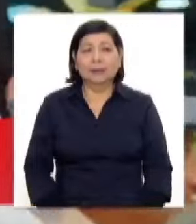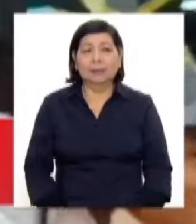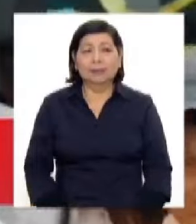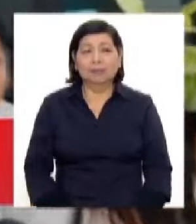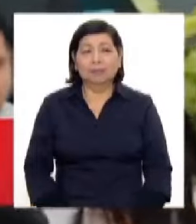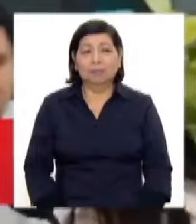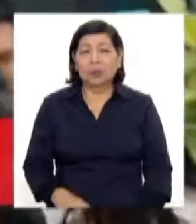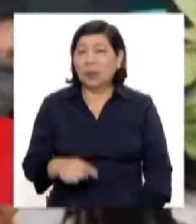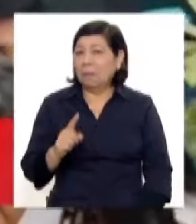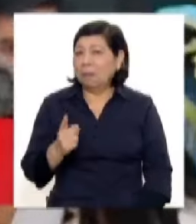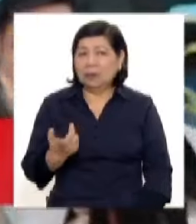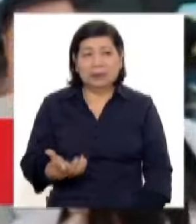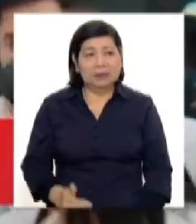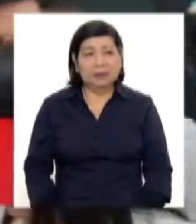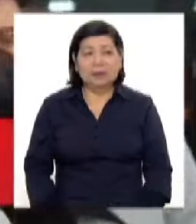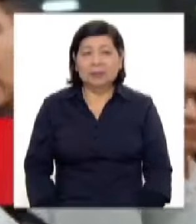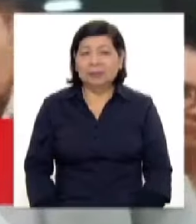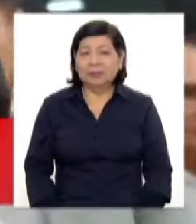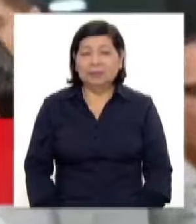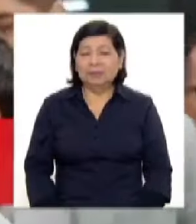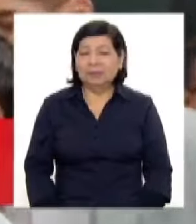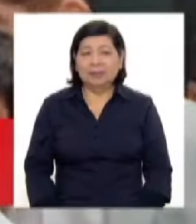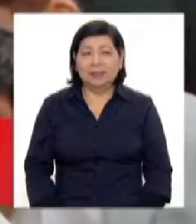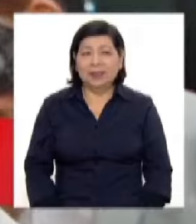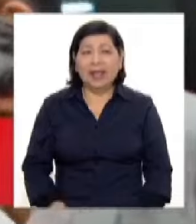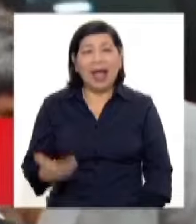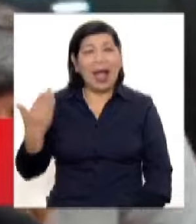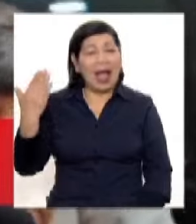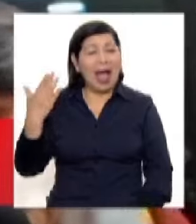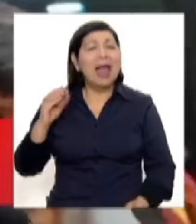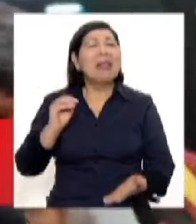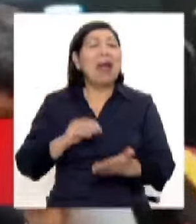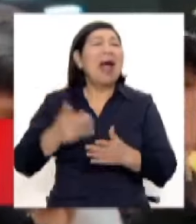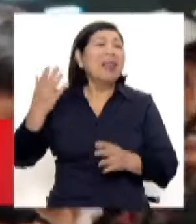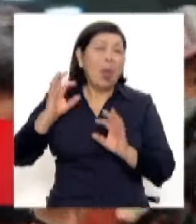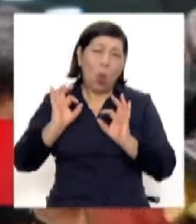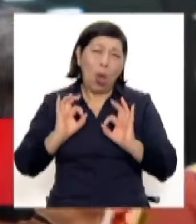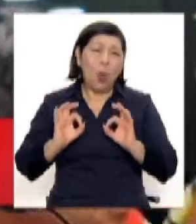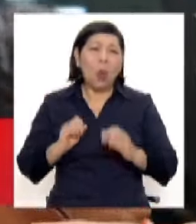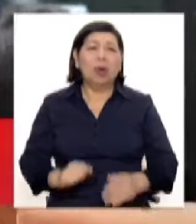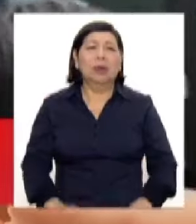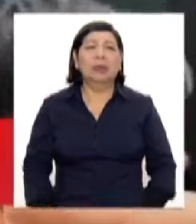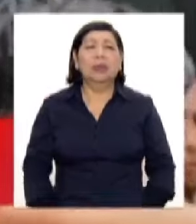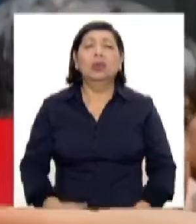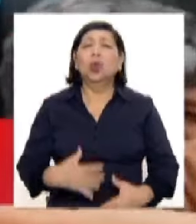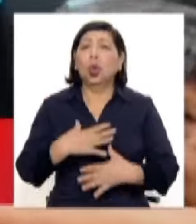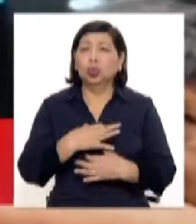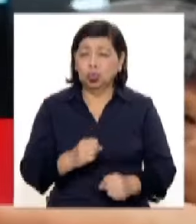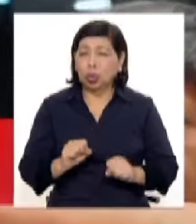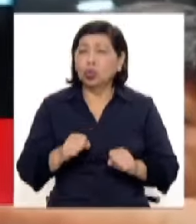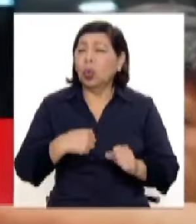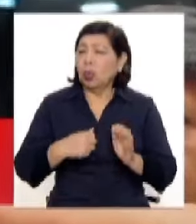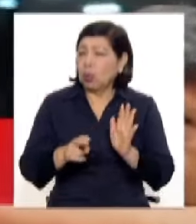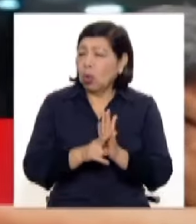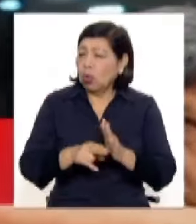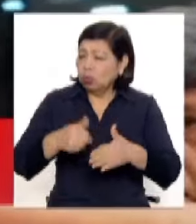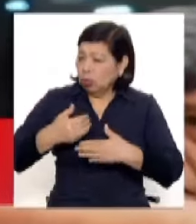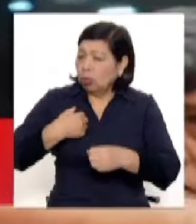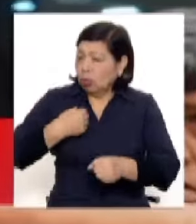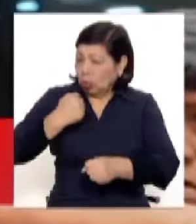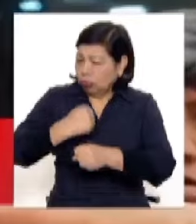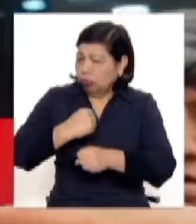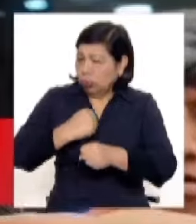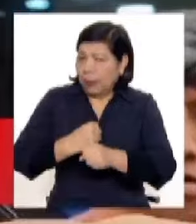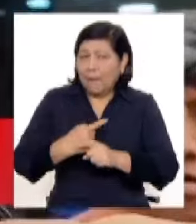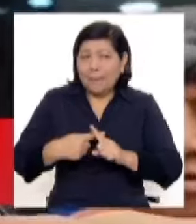No es la primera vez, creo que esto ya lo he dicho en otras oportunidades. Tengo el interés, tengo la voluntad de seguir trabajando con